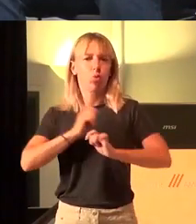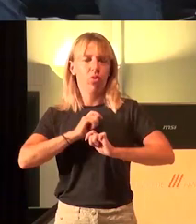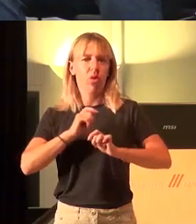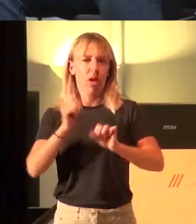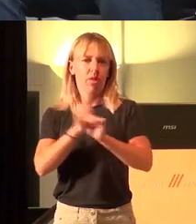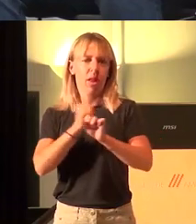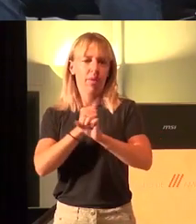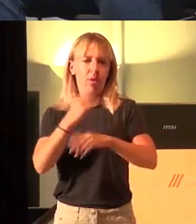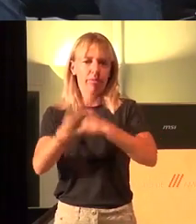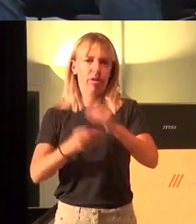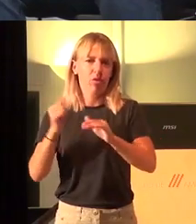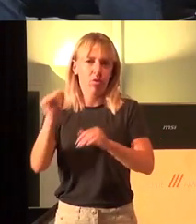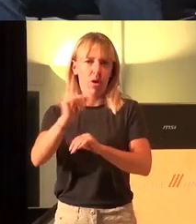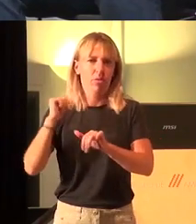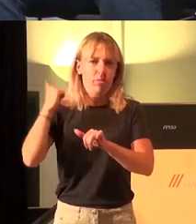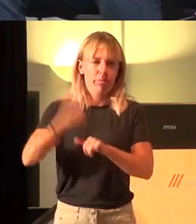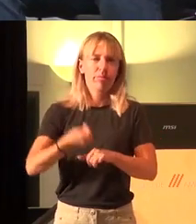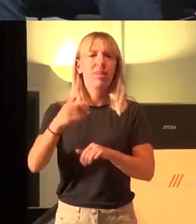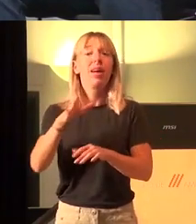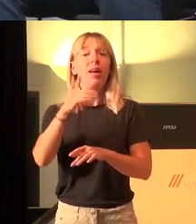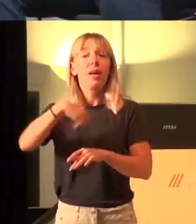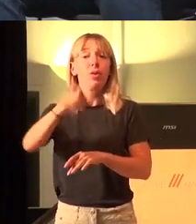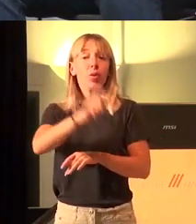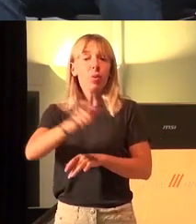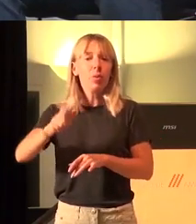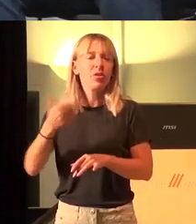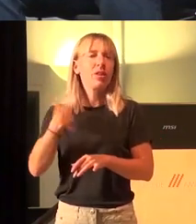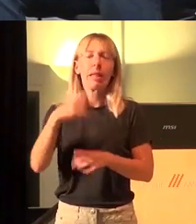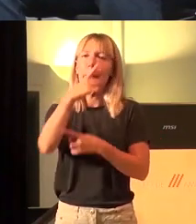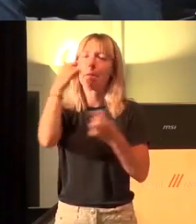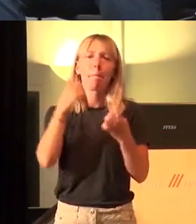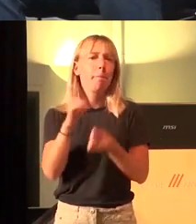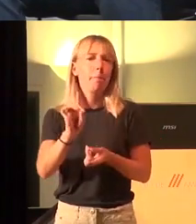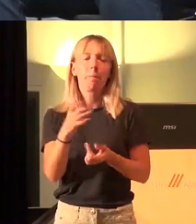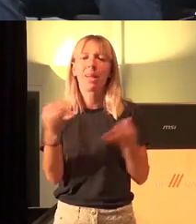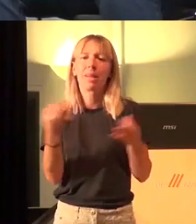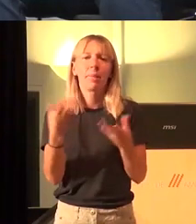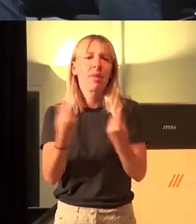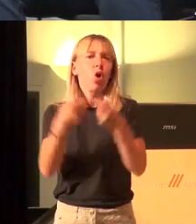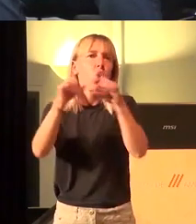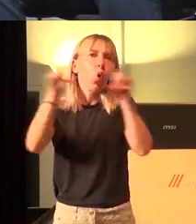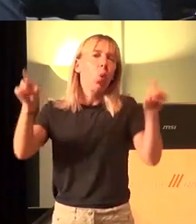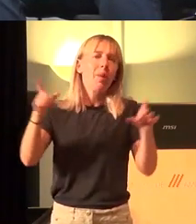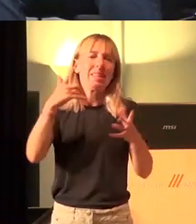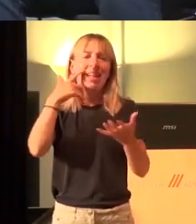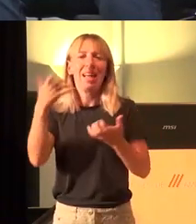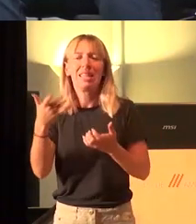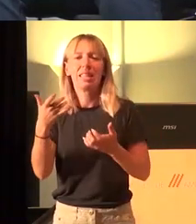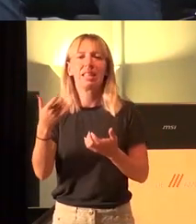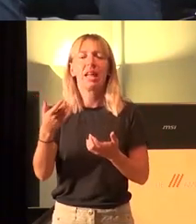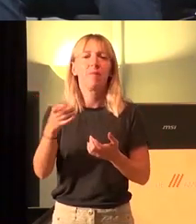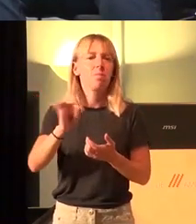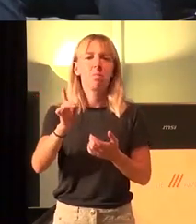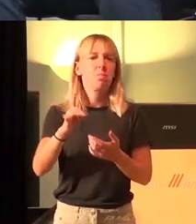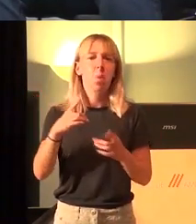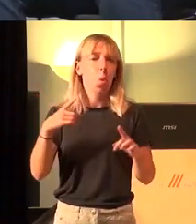hecho que hemos hecho en estos años, que nuestro propio personal ya no se pregunte qué pasa con las compañías y con los artistas que traemos, sino que